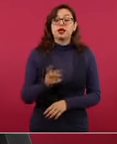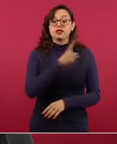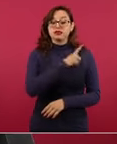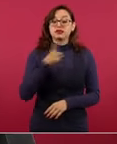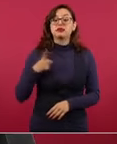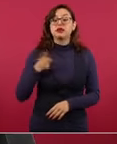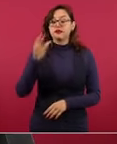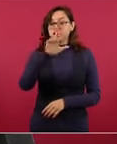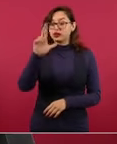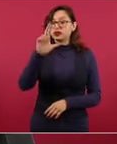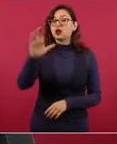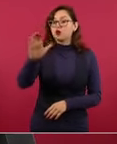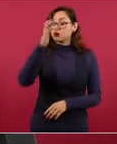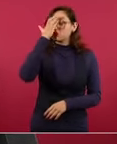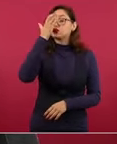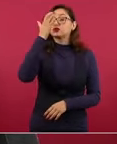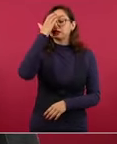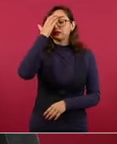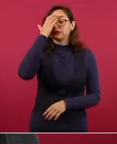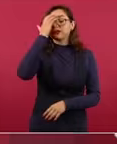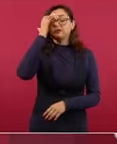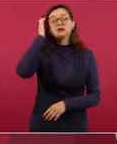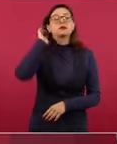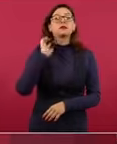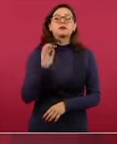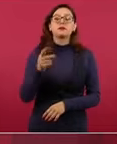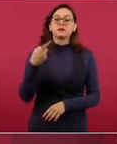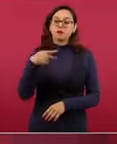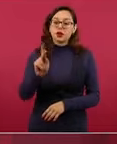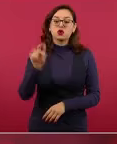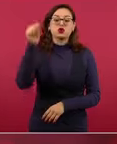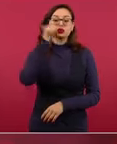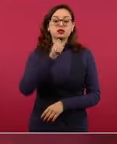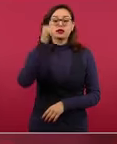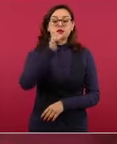circunstancias que son hay que perderlo de vista